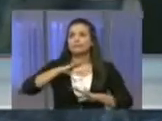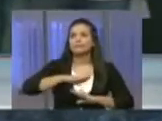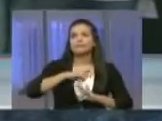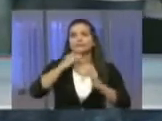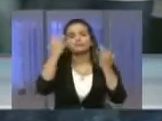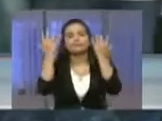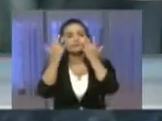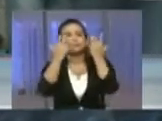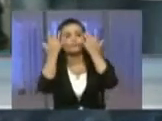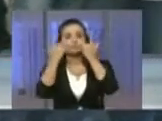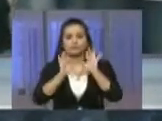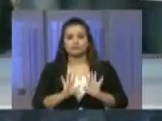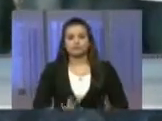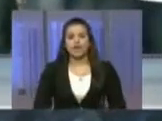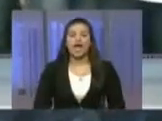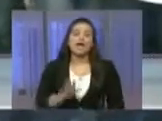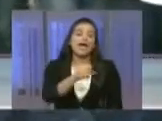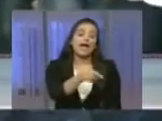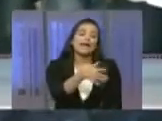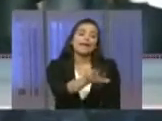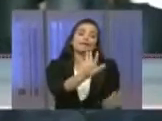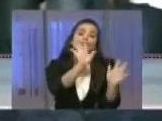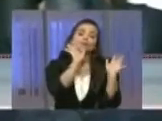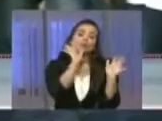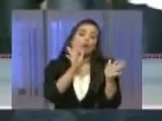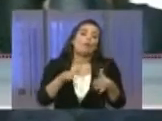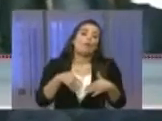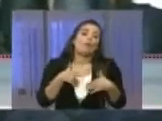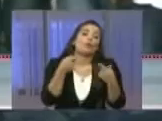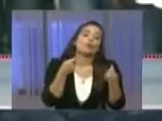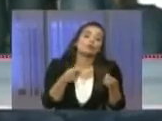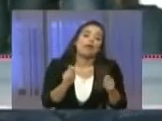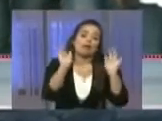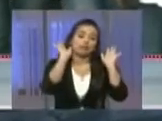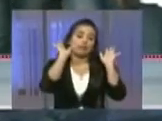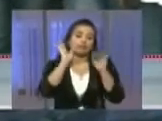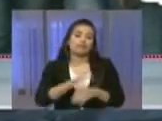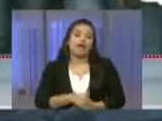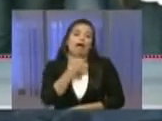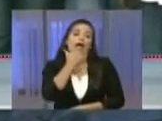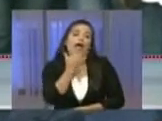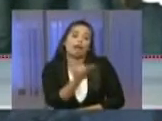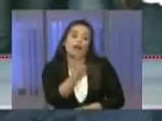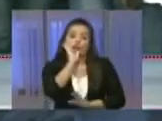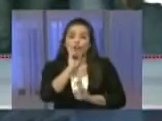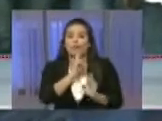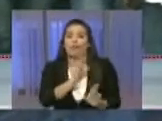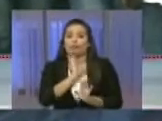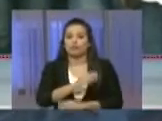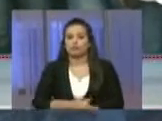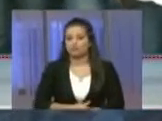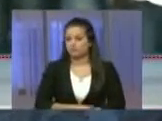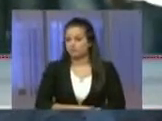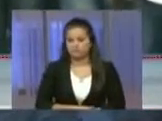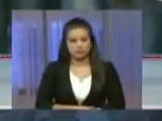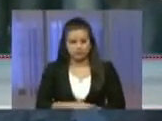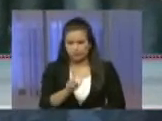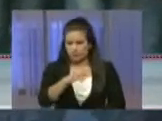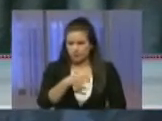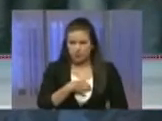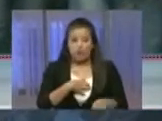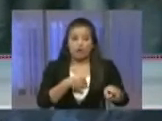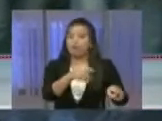no eso fue lo que se pudo como decía alguien por ahí que ustedes se acuerdan eso es lo que hay no que eso lo que